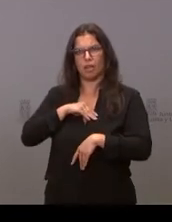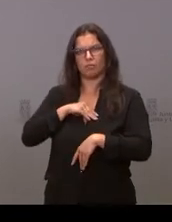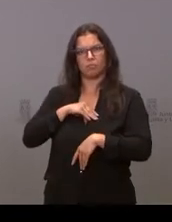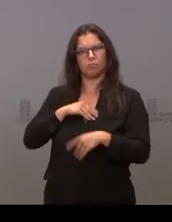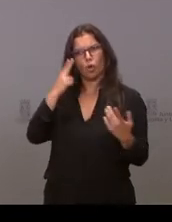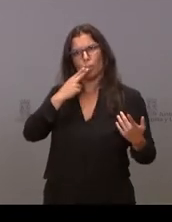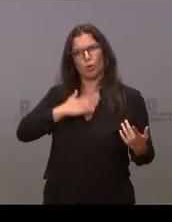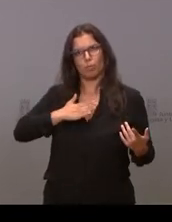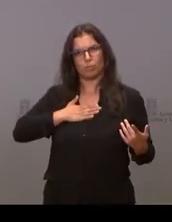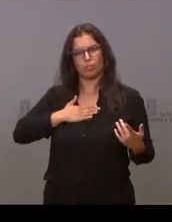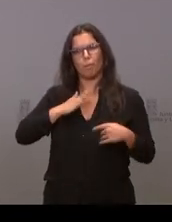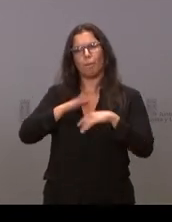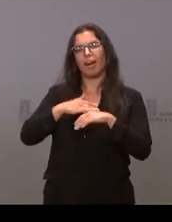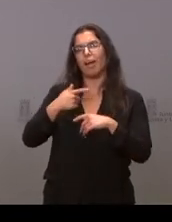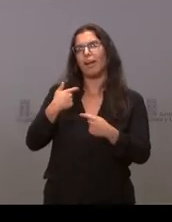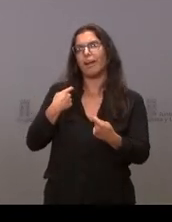que